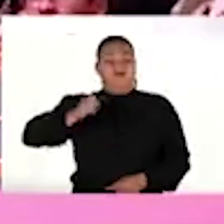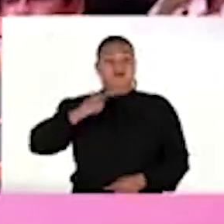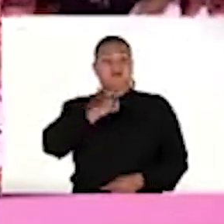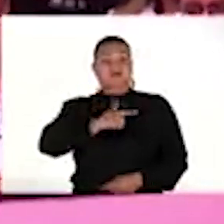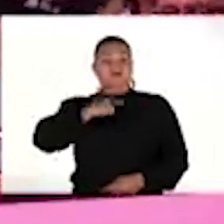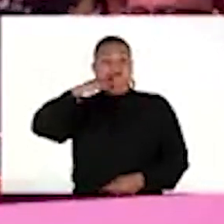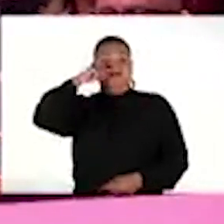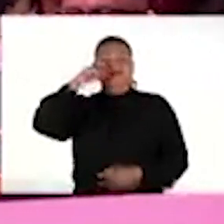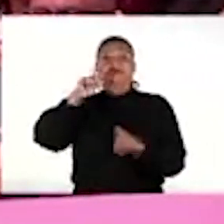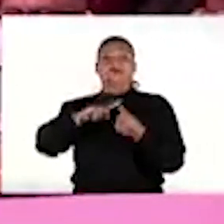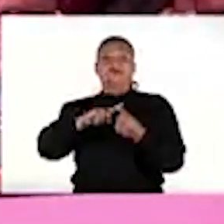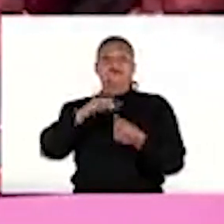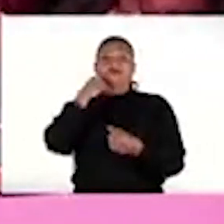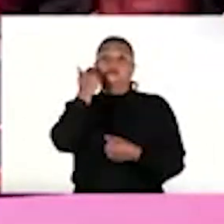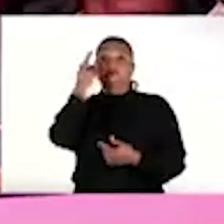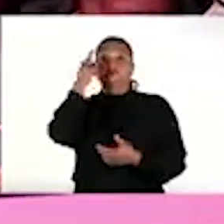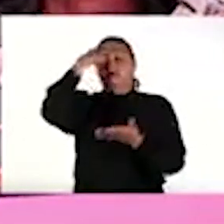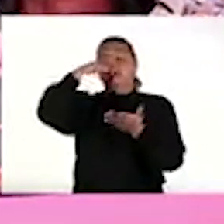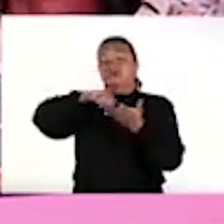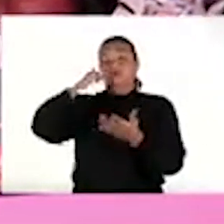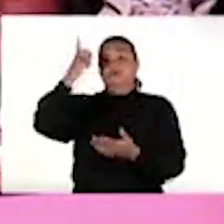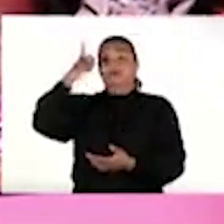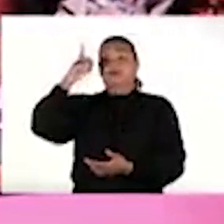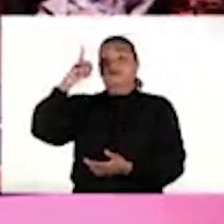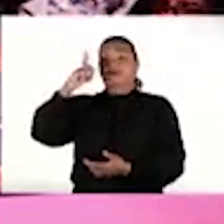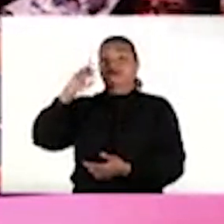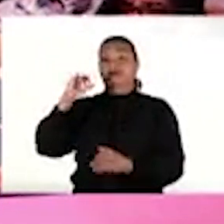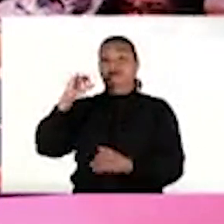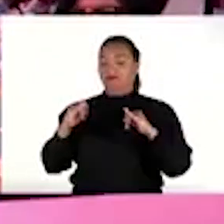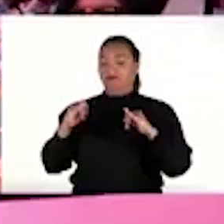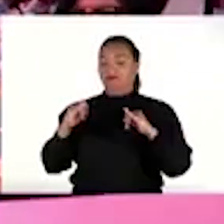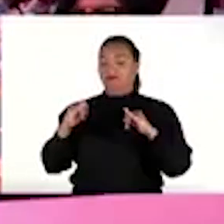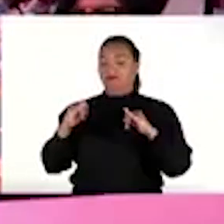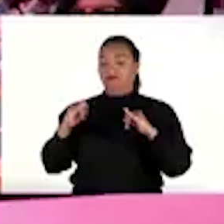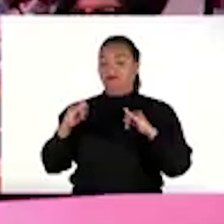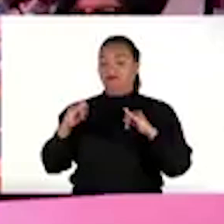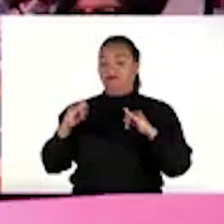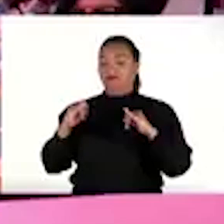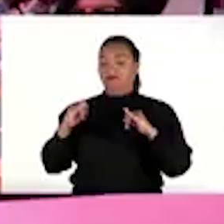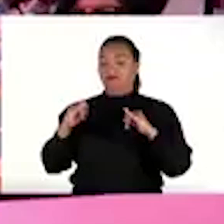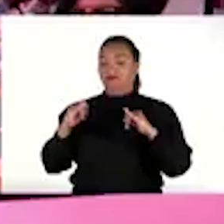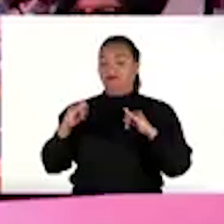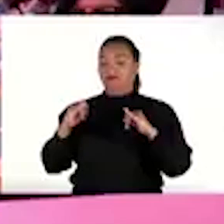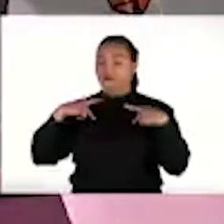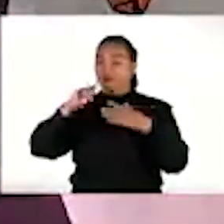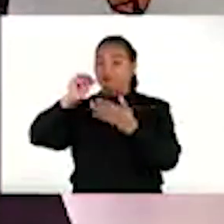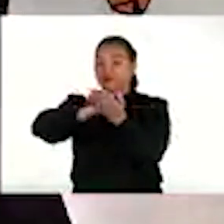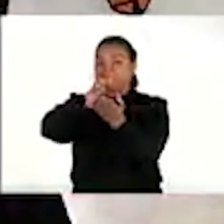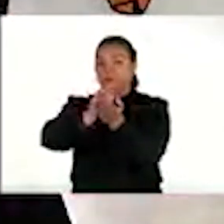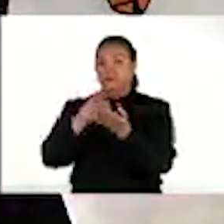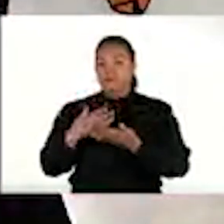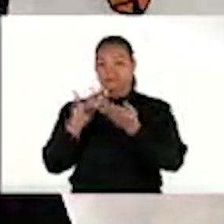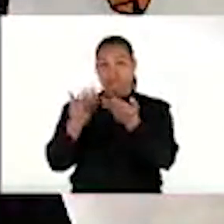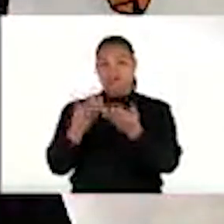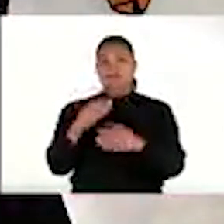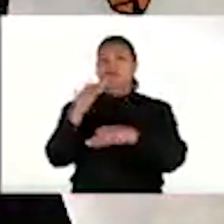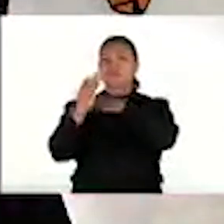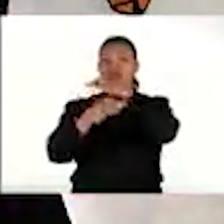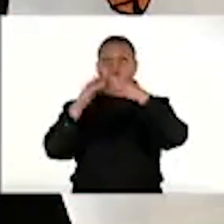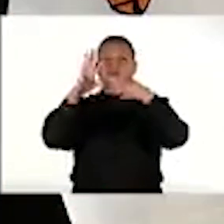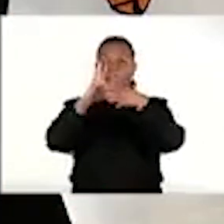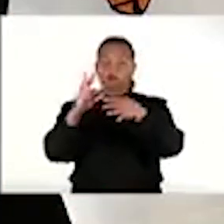privilegios de quienes se creían dueños de esta gran institución que pertenece a los tamaulipecos. Por todas estas